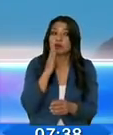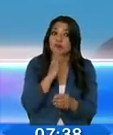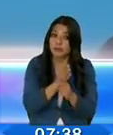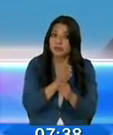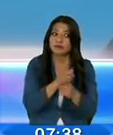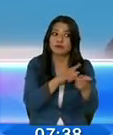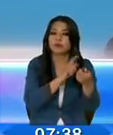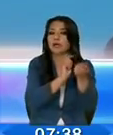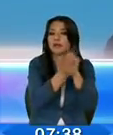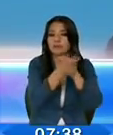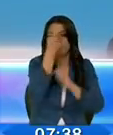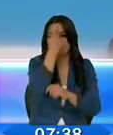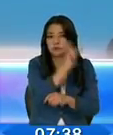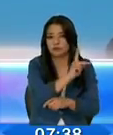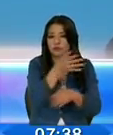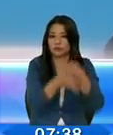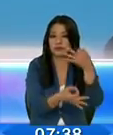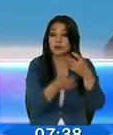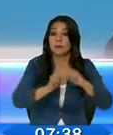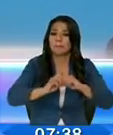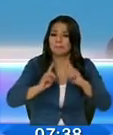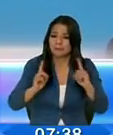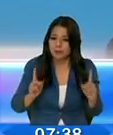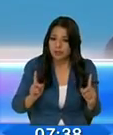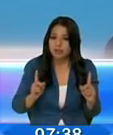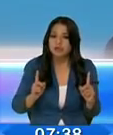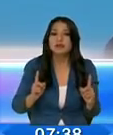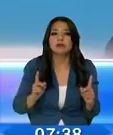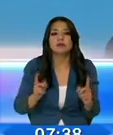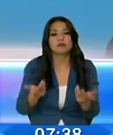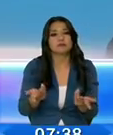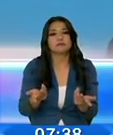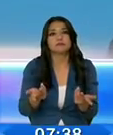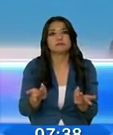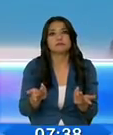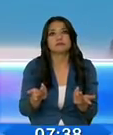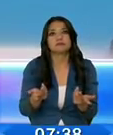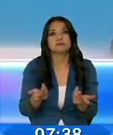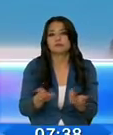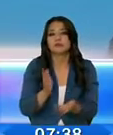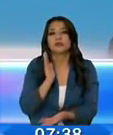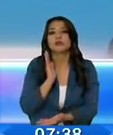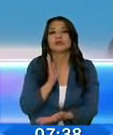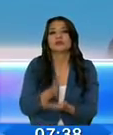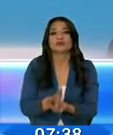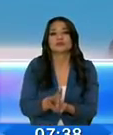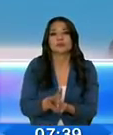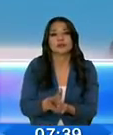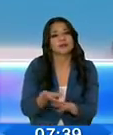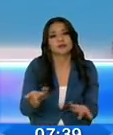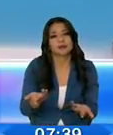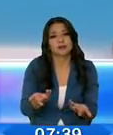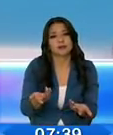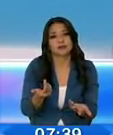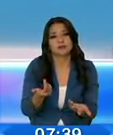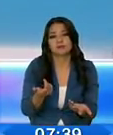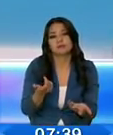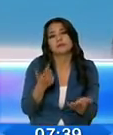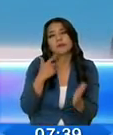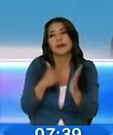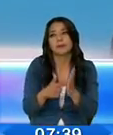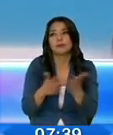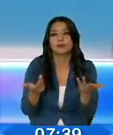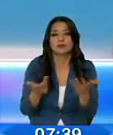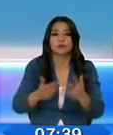revertir el fallo, pero inmediatamente tendría por efecto la suspensión de los efectos del fallo, del laudo. Es decir,